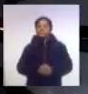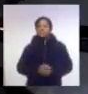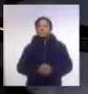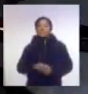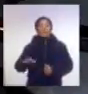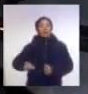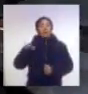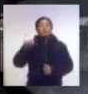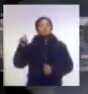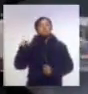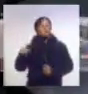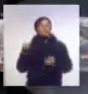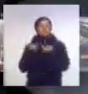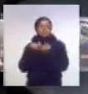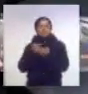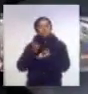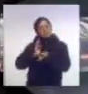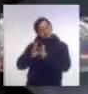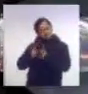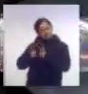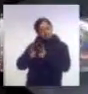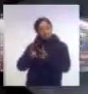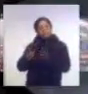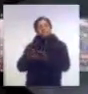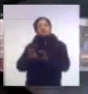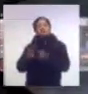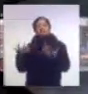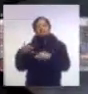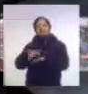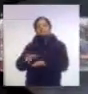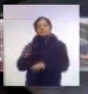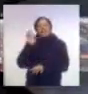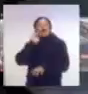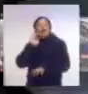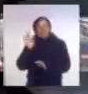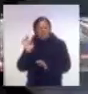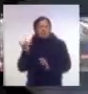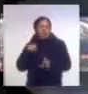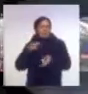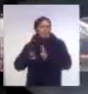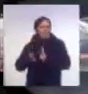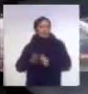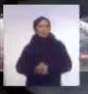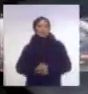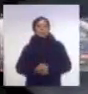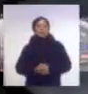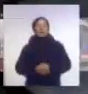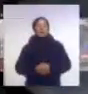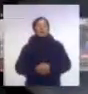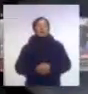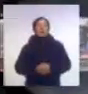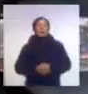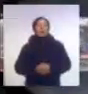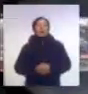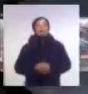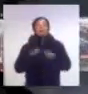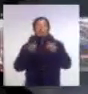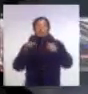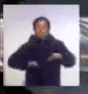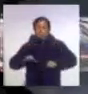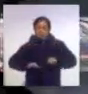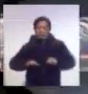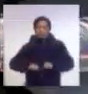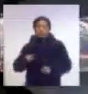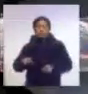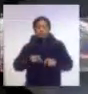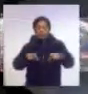acercarse y charlamos ahí y vemos cómo se pueden integrar, ¿no? Va a haber muchas actividades. Carla, la inauguración de este festival es a